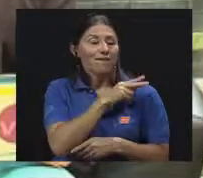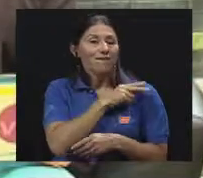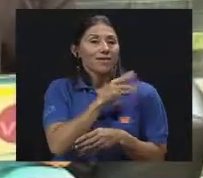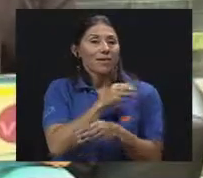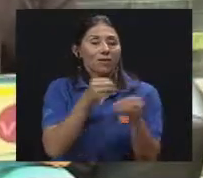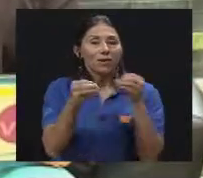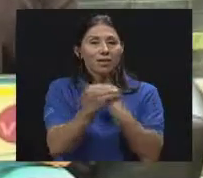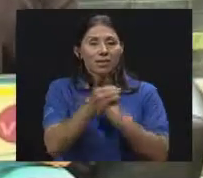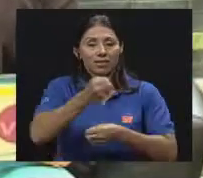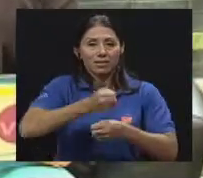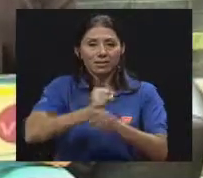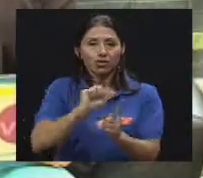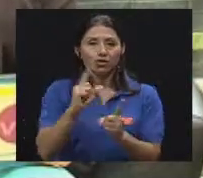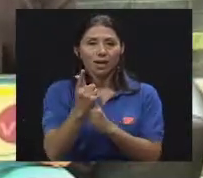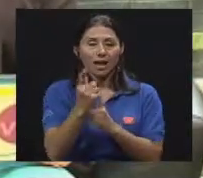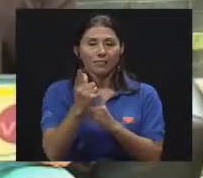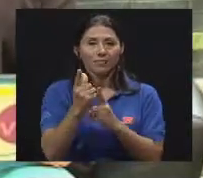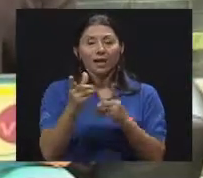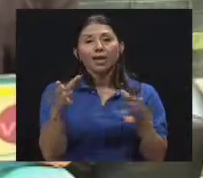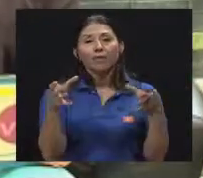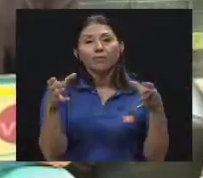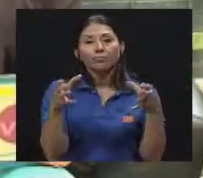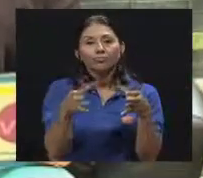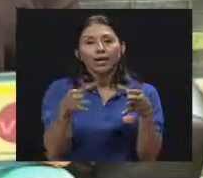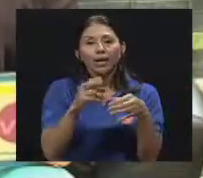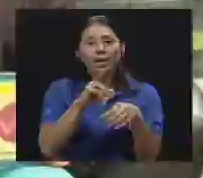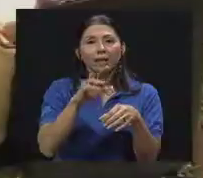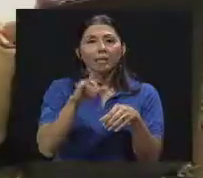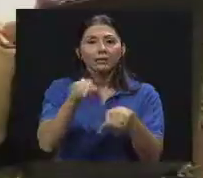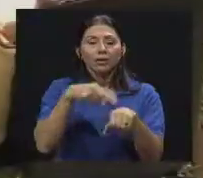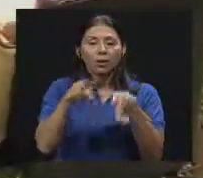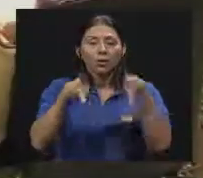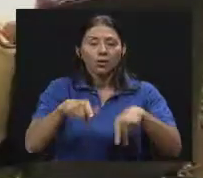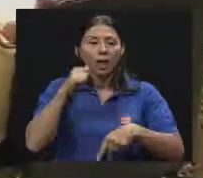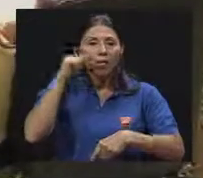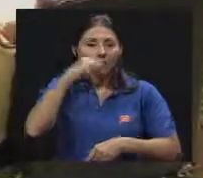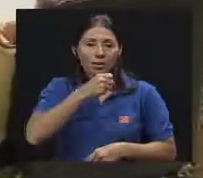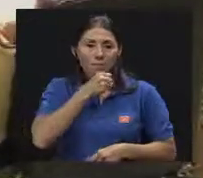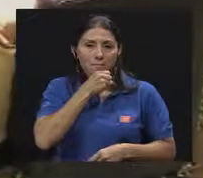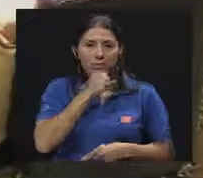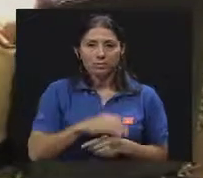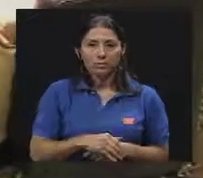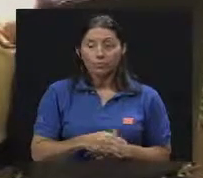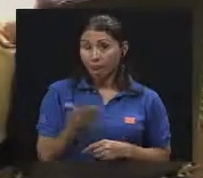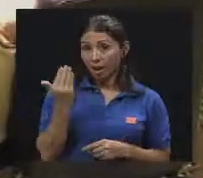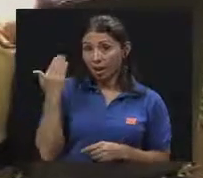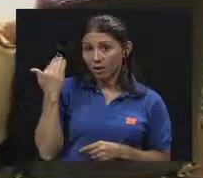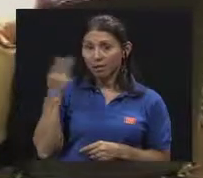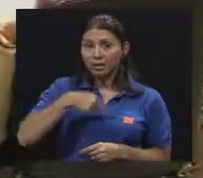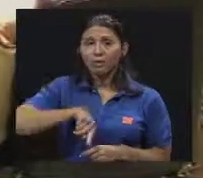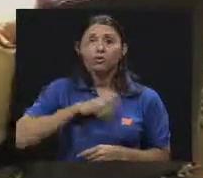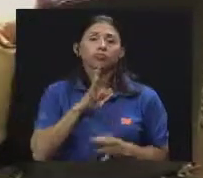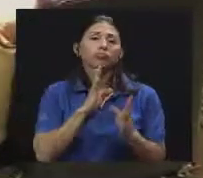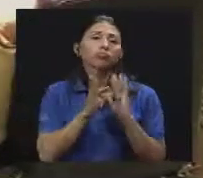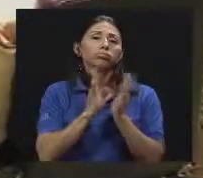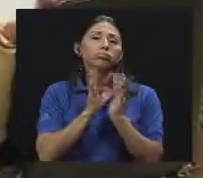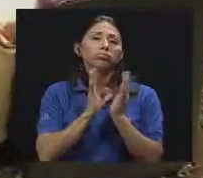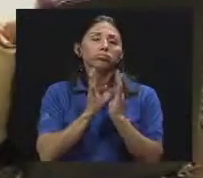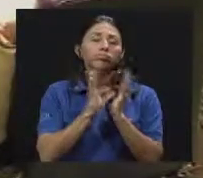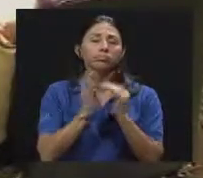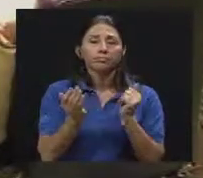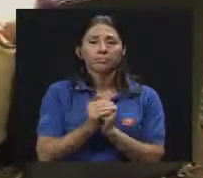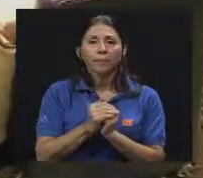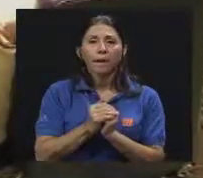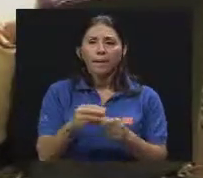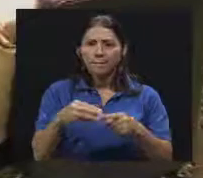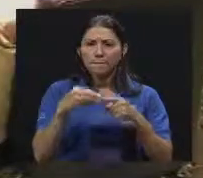del Consejo Nacional de la Persona Adulta Mayor, CONAPAN, y muy gentilmente nos acompaña. En el segmento anterior conversábamos acerca de las